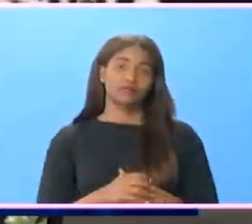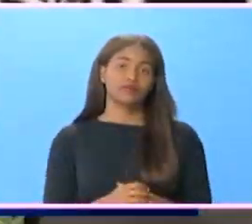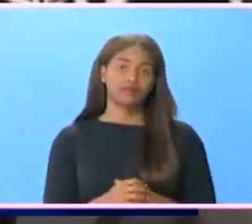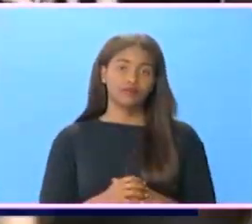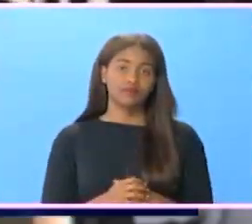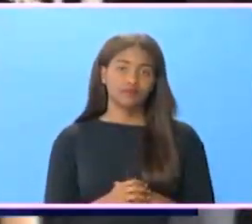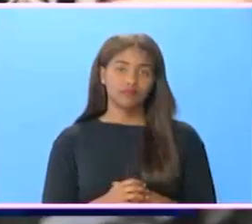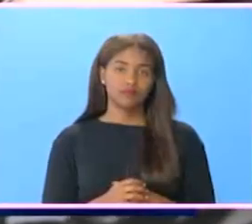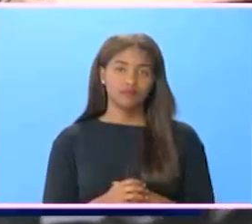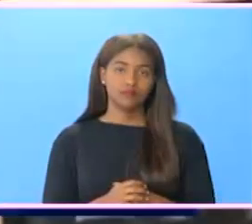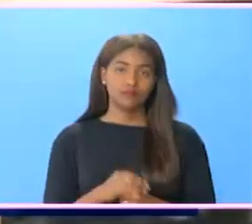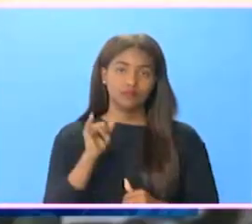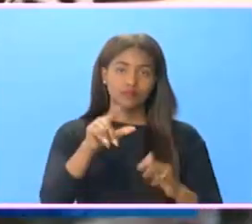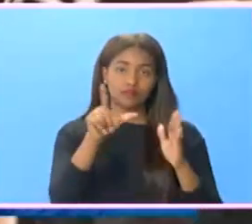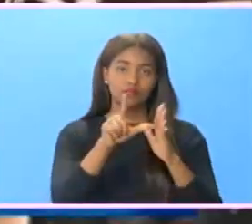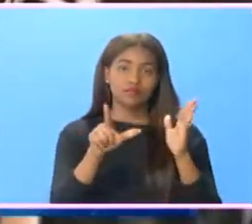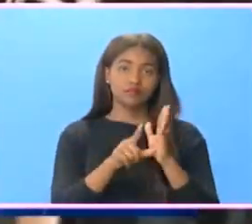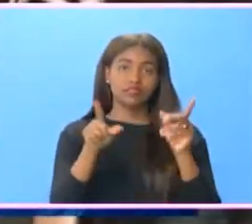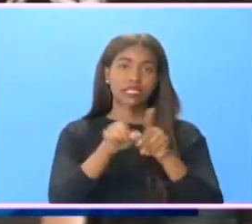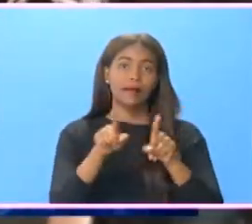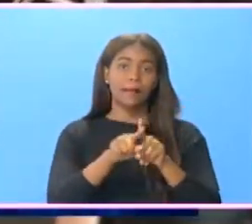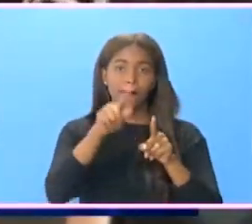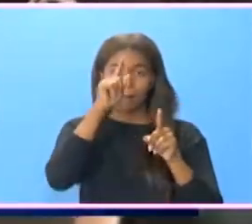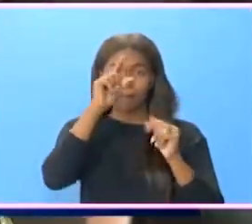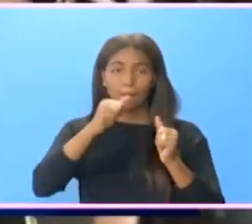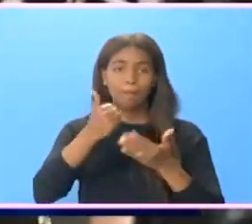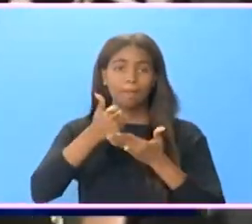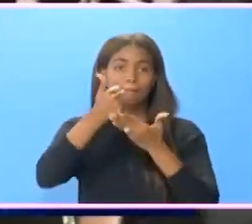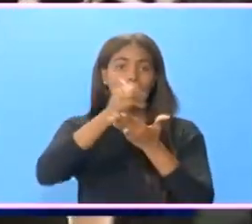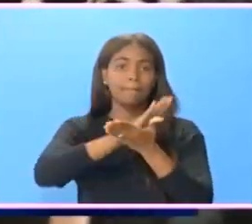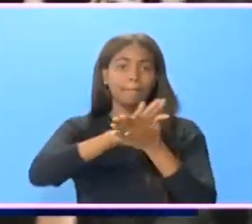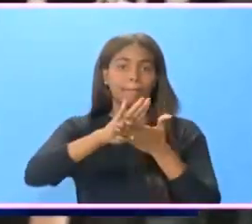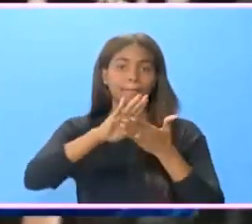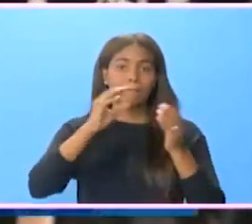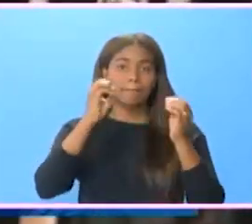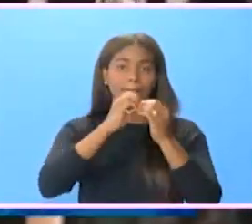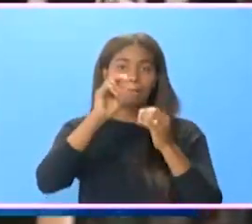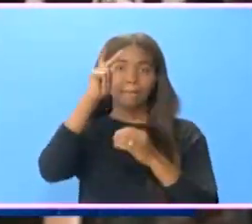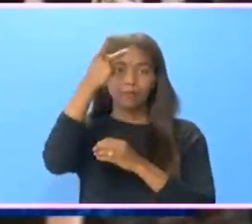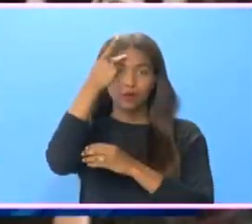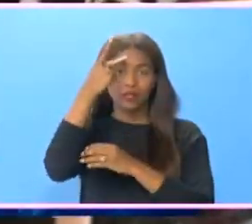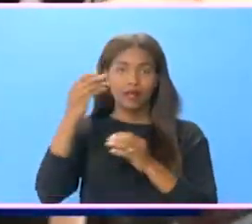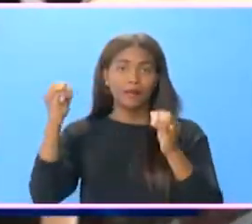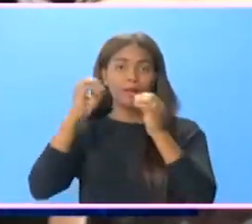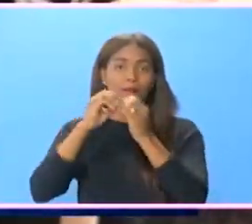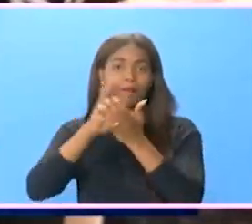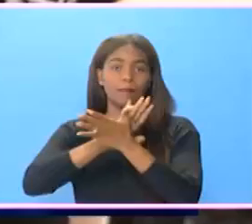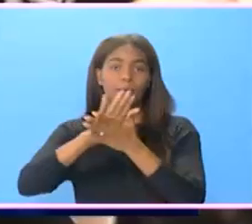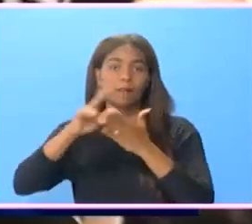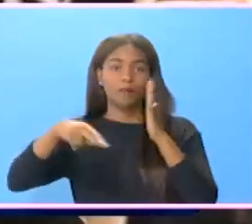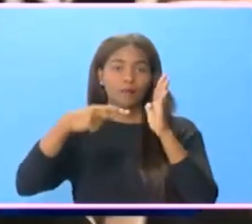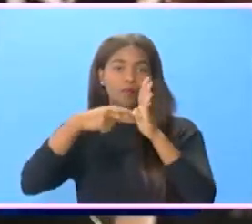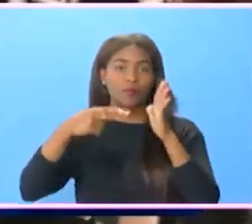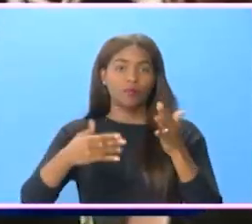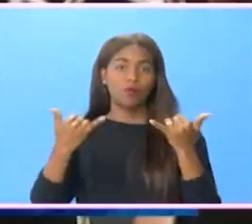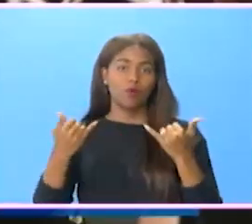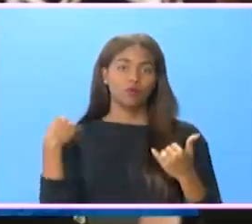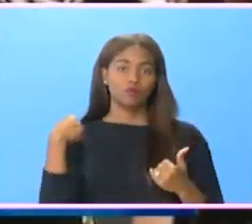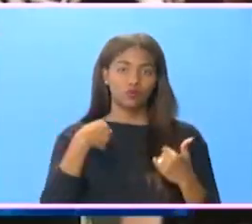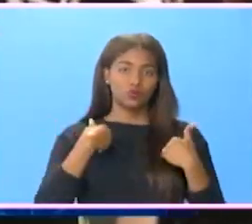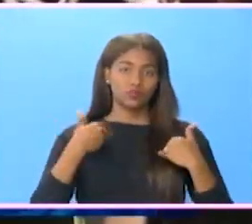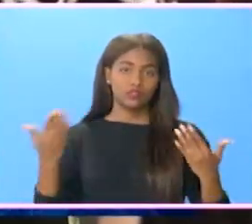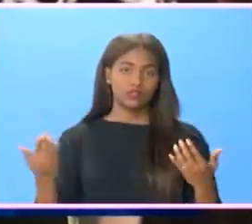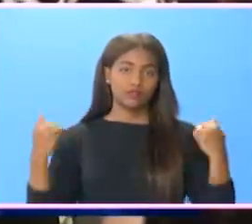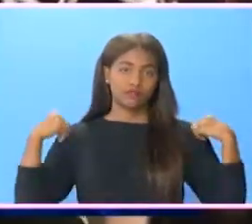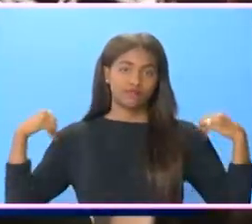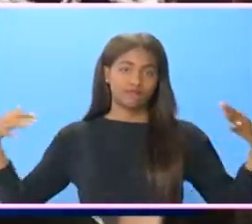de dominio también será una herramienta para transparentar a los partidos políticos, transparentar a esos representantes que hoy tenemos también en el Congreso. Y